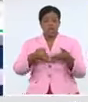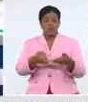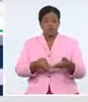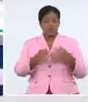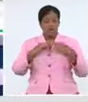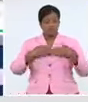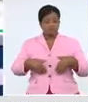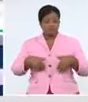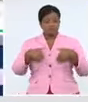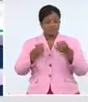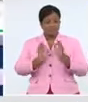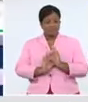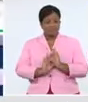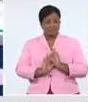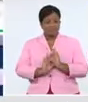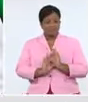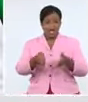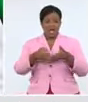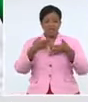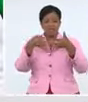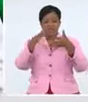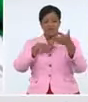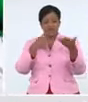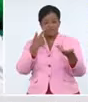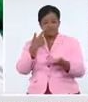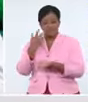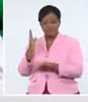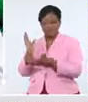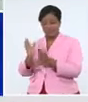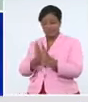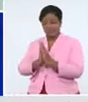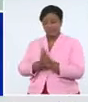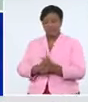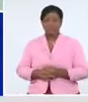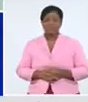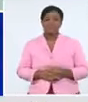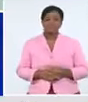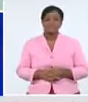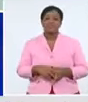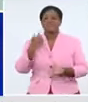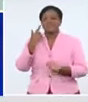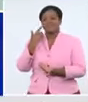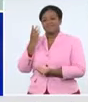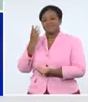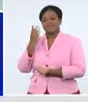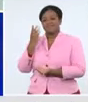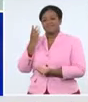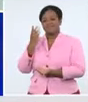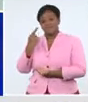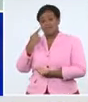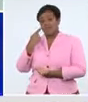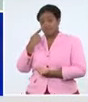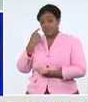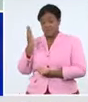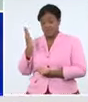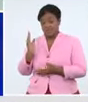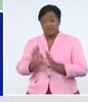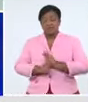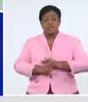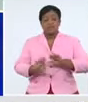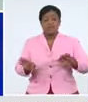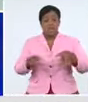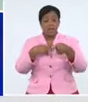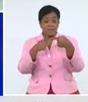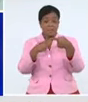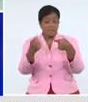Bueno, ahora si me ayudan, vamos con la gráfica, los datos. Bueno, podemos apreciar en primera